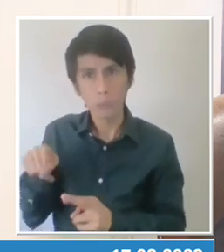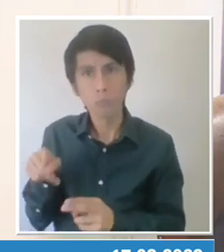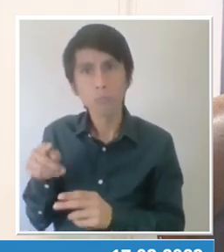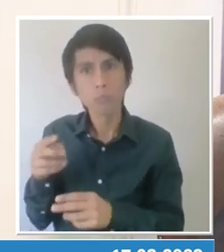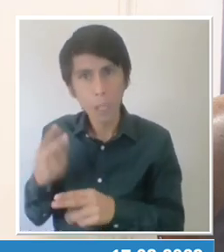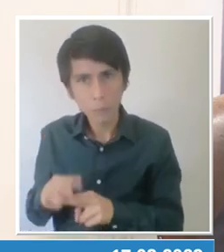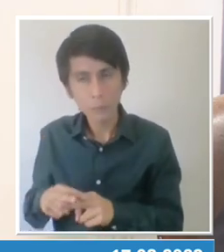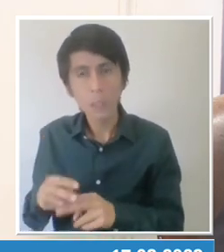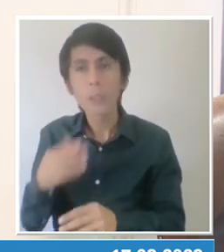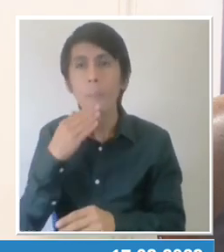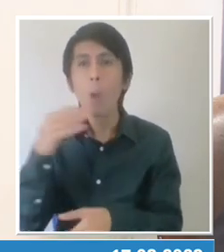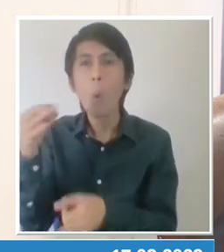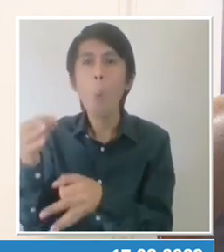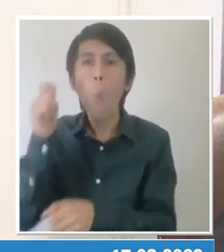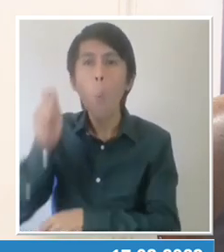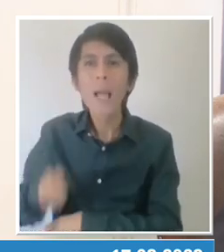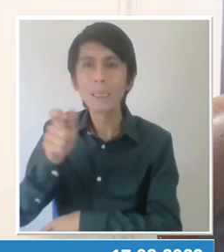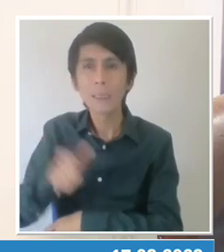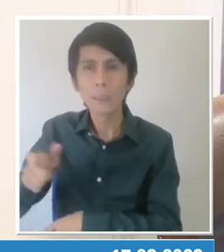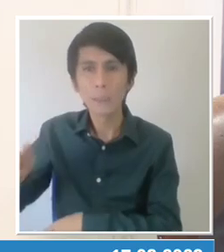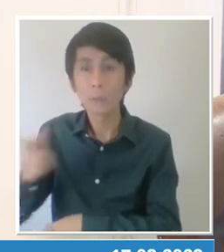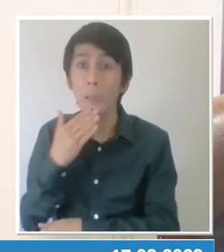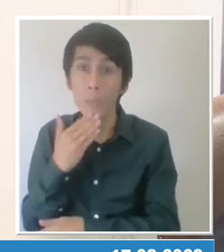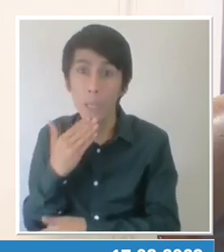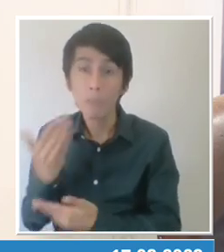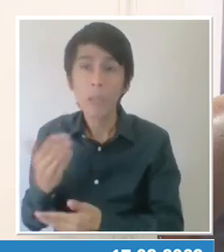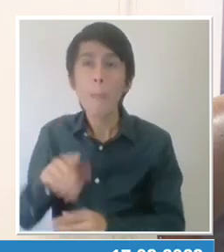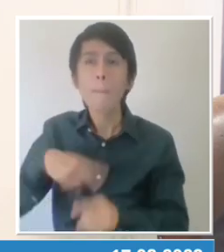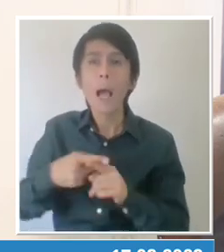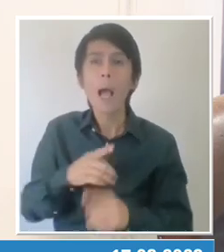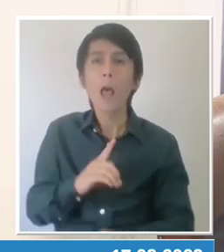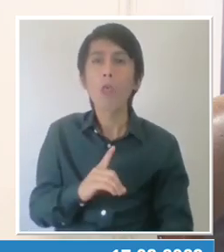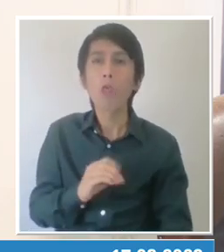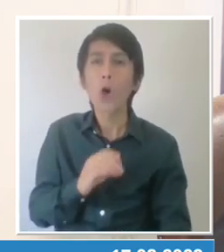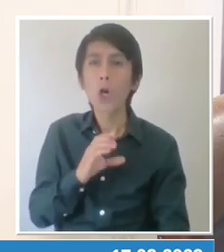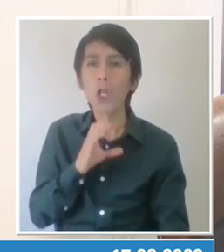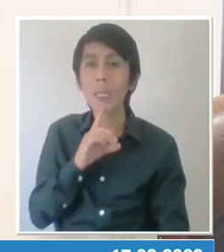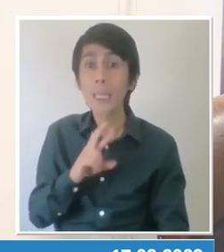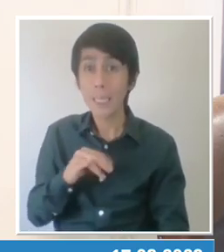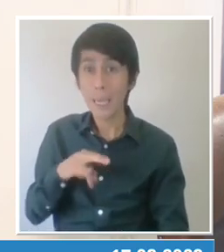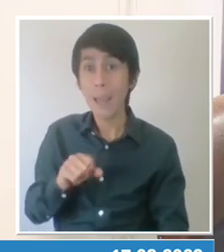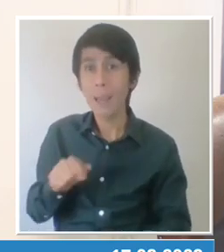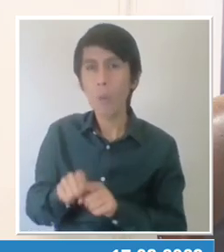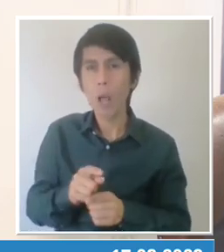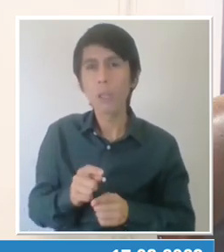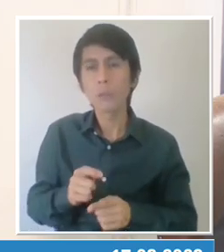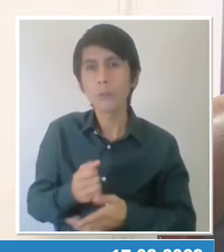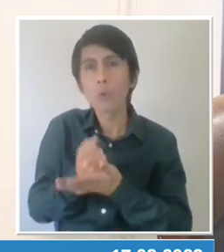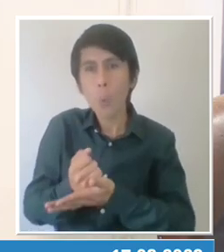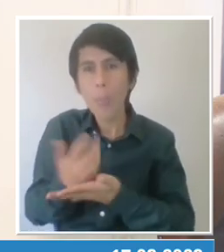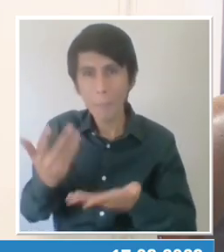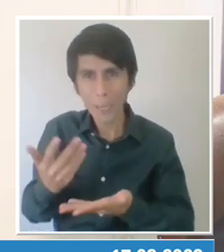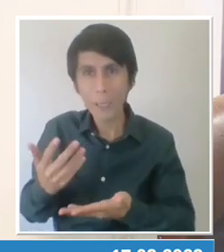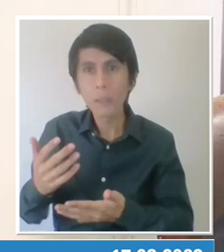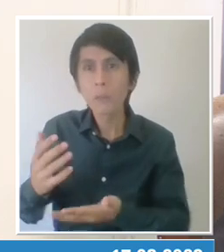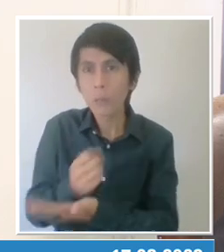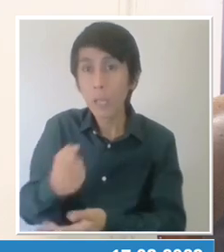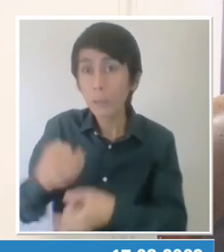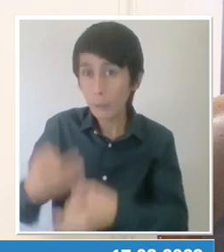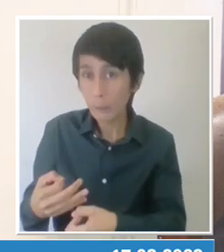doctrina corrobora o contribuye a que así sea, tendrían que darle vida a esta constitución que está